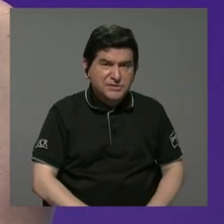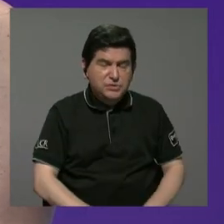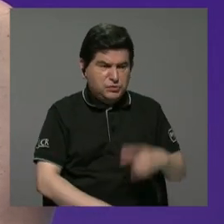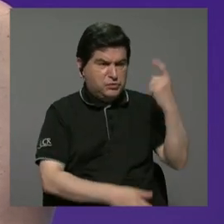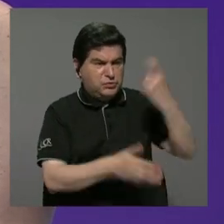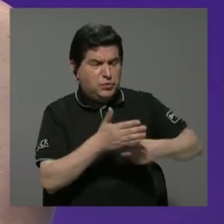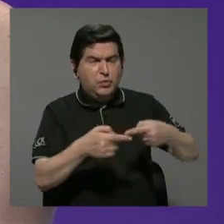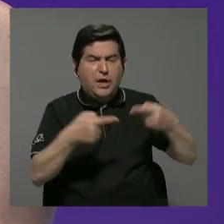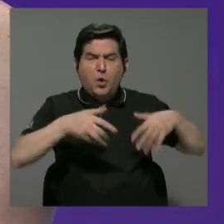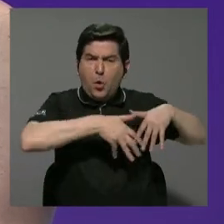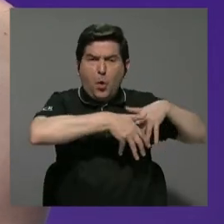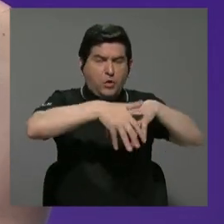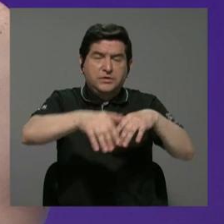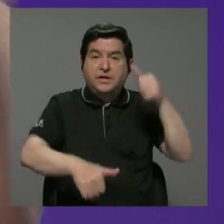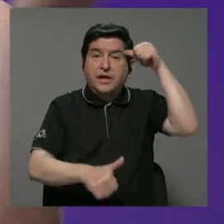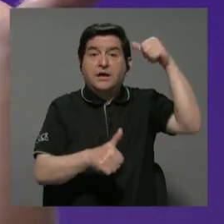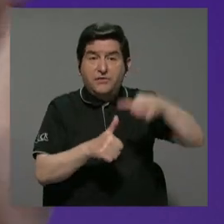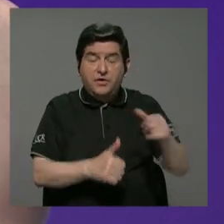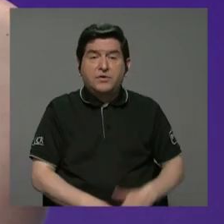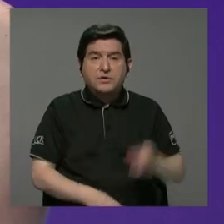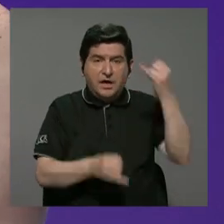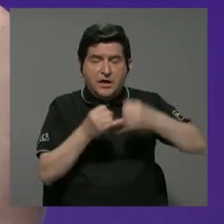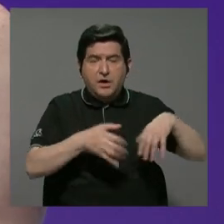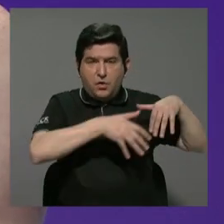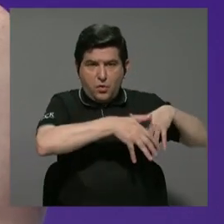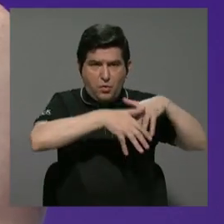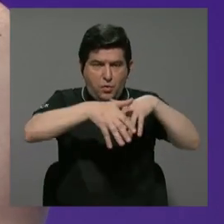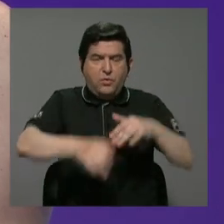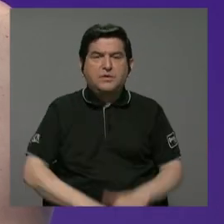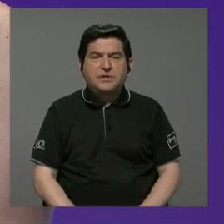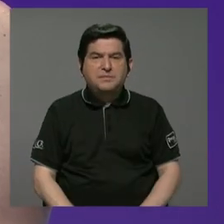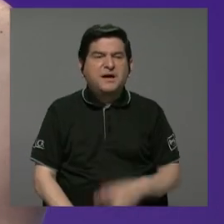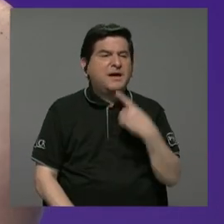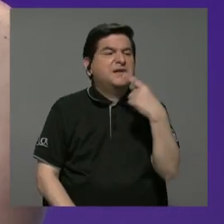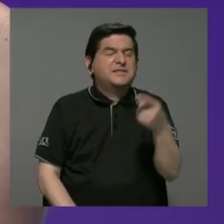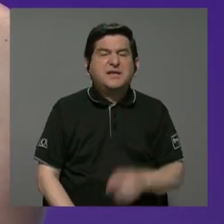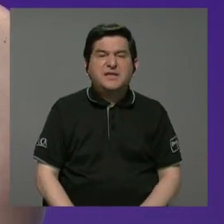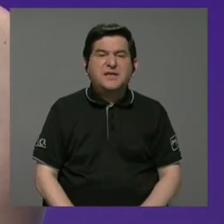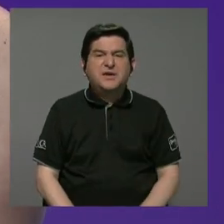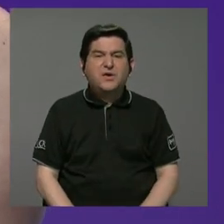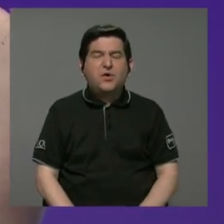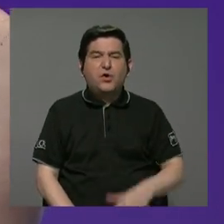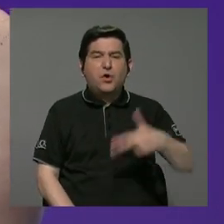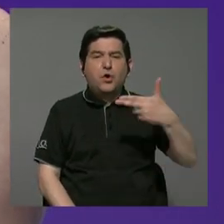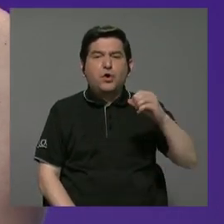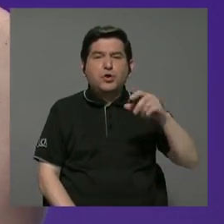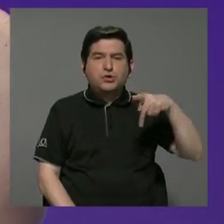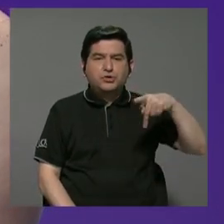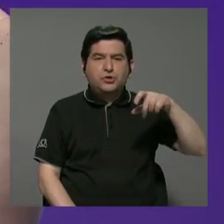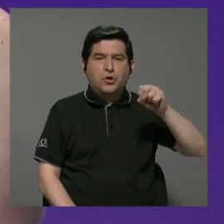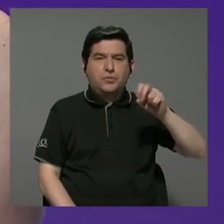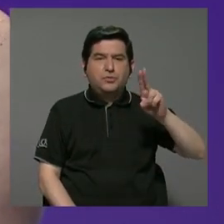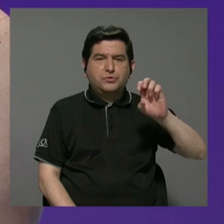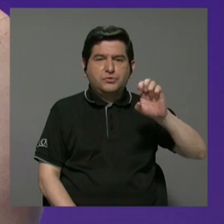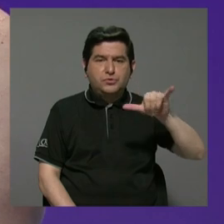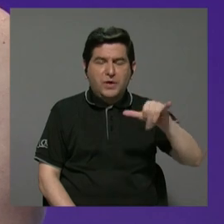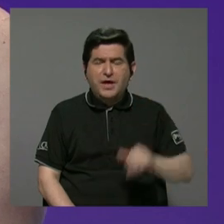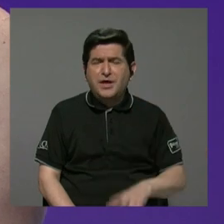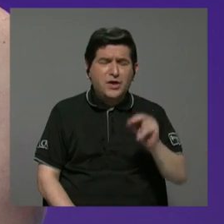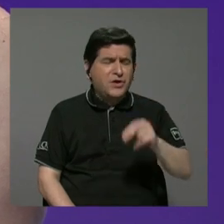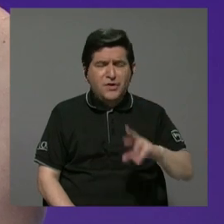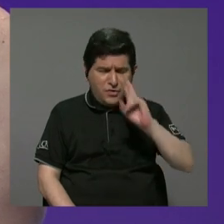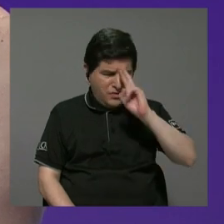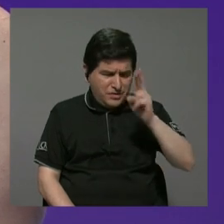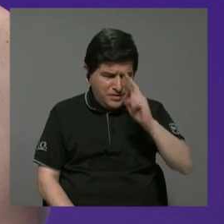a la manifestación. No nos olvidemos que la última manifestación fue apodada un chop suey, ahí desconociendo un poco la dinámica de los sectores